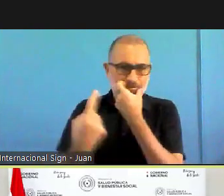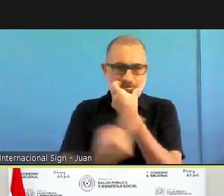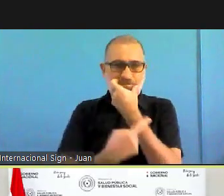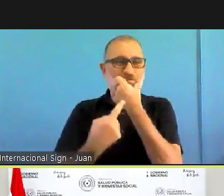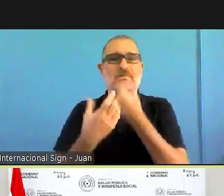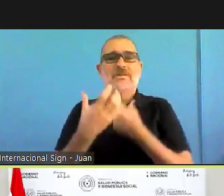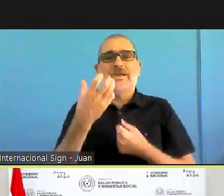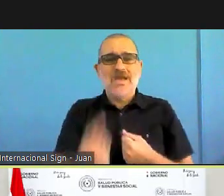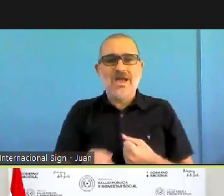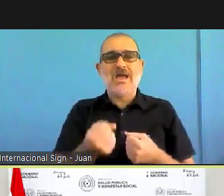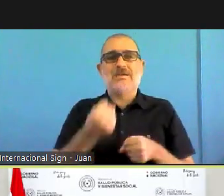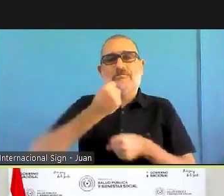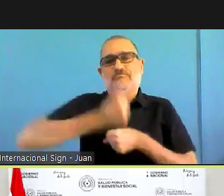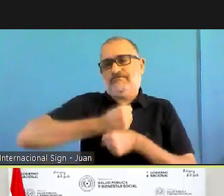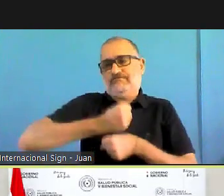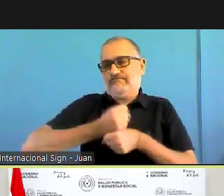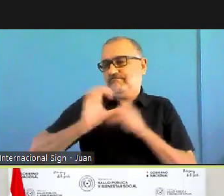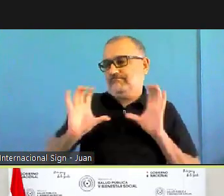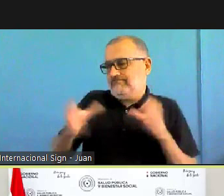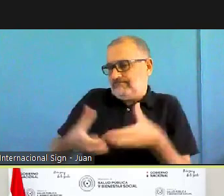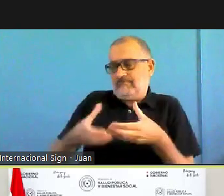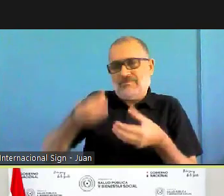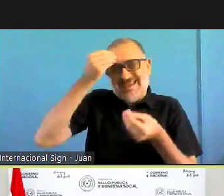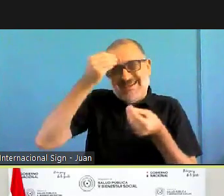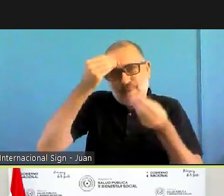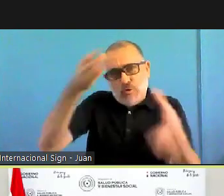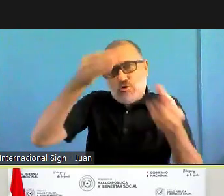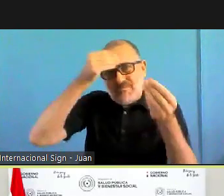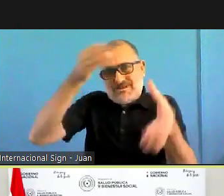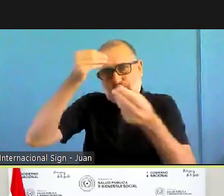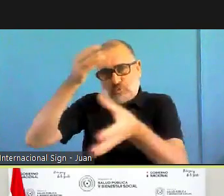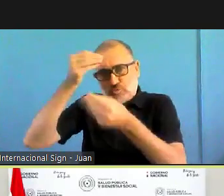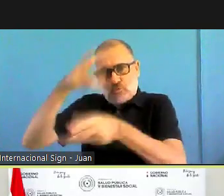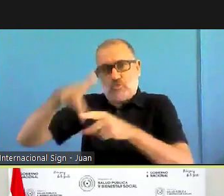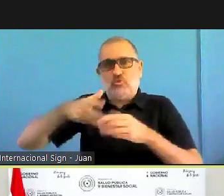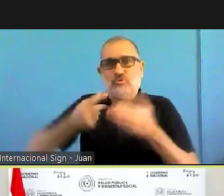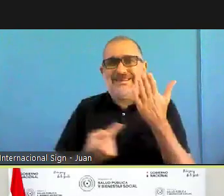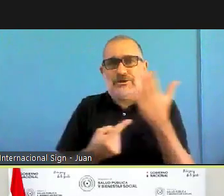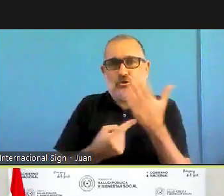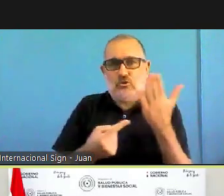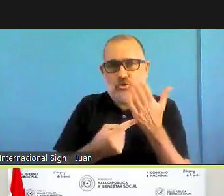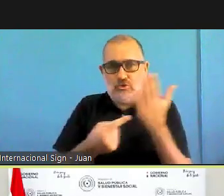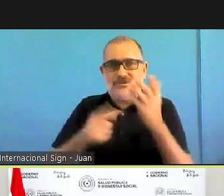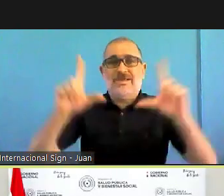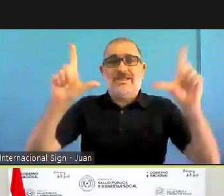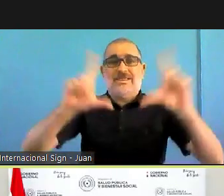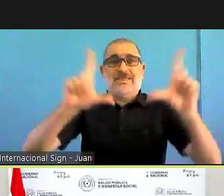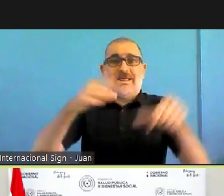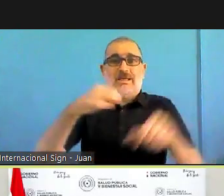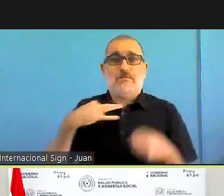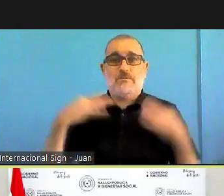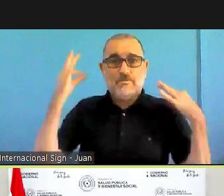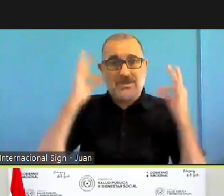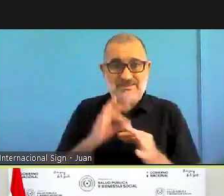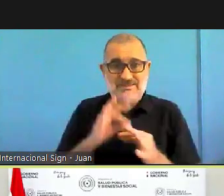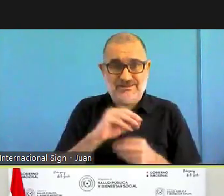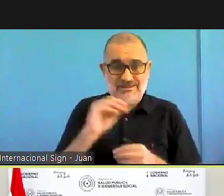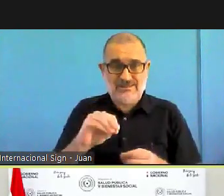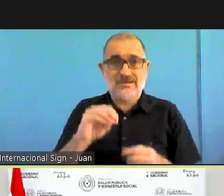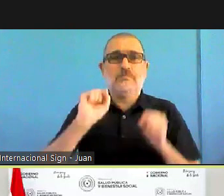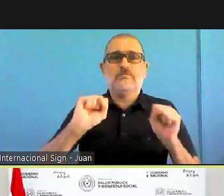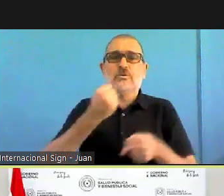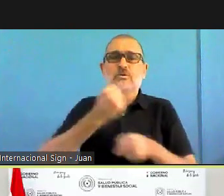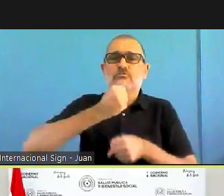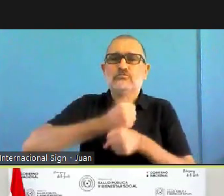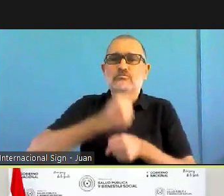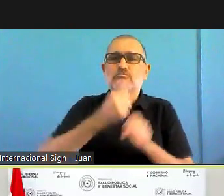Desde el Ministerio de Salud, como nunca, se ha aumentado la fuerza laboral en los profesionales de salud mental. Esto fue histórico, el crecimiento que